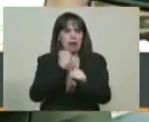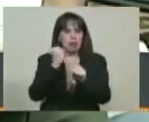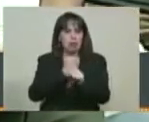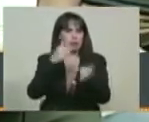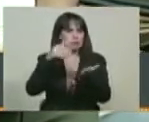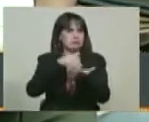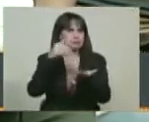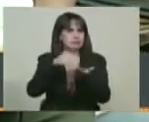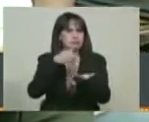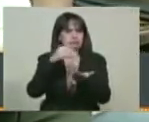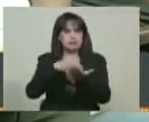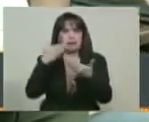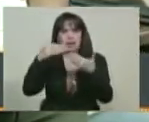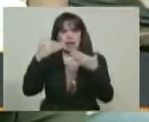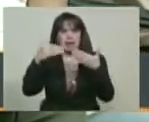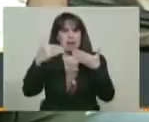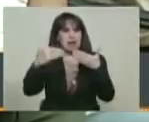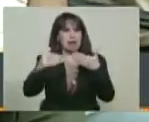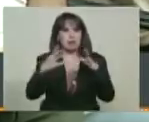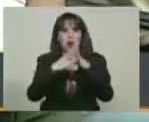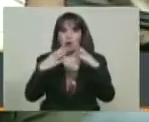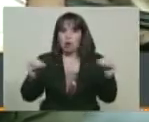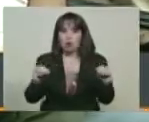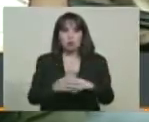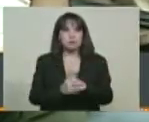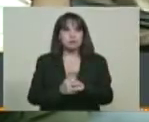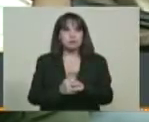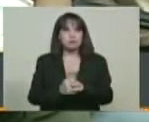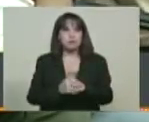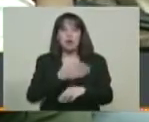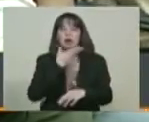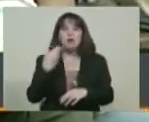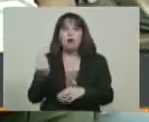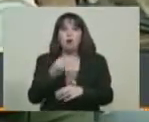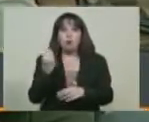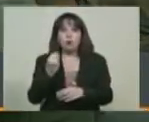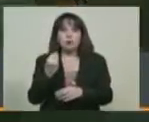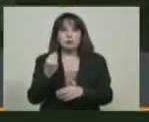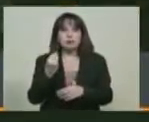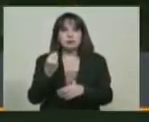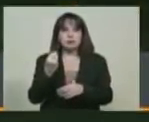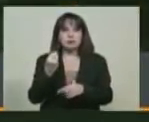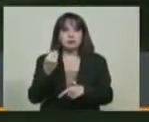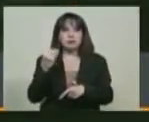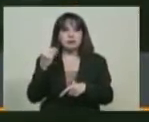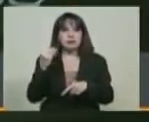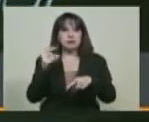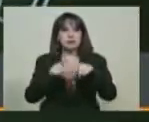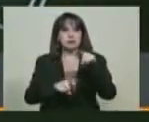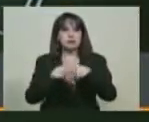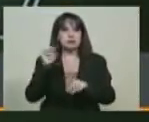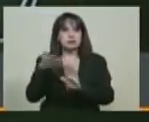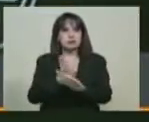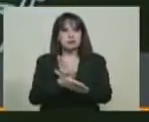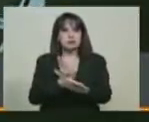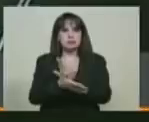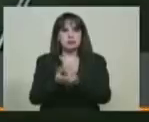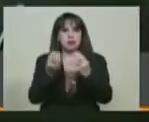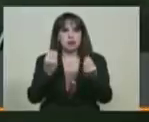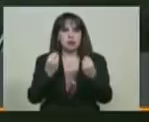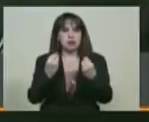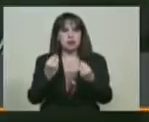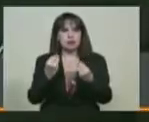amplia, mucho más allá, la juventud de la sexodiversidad, la juventud de los pueblos